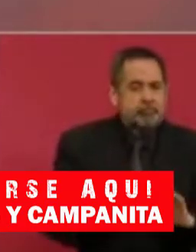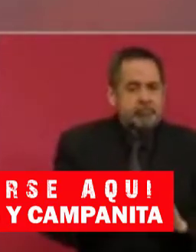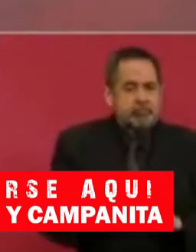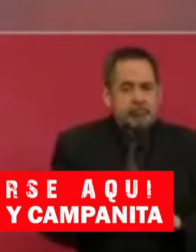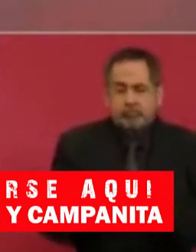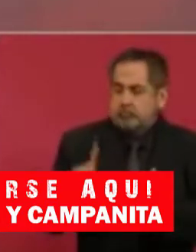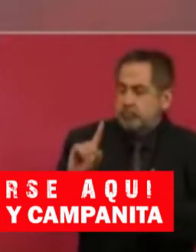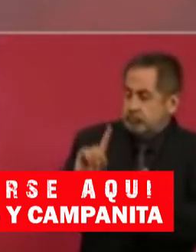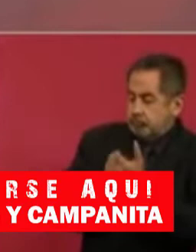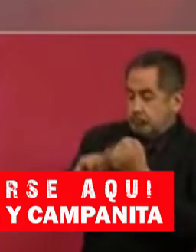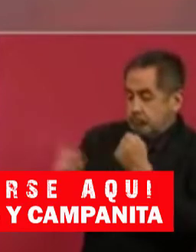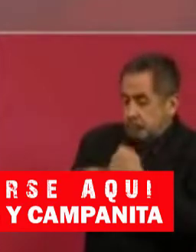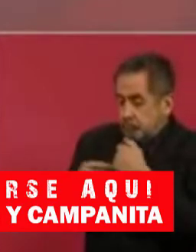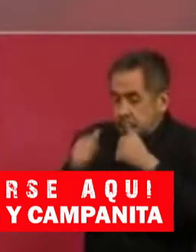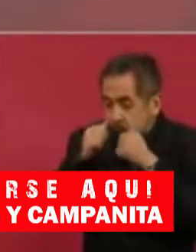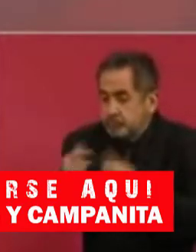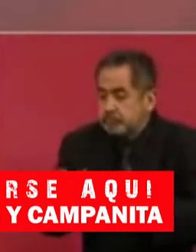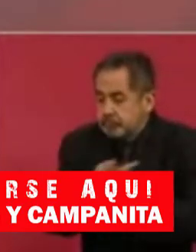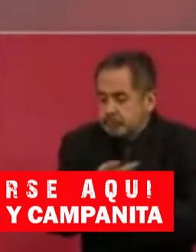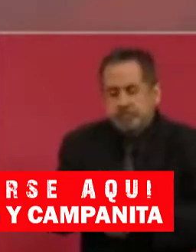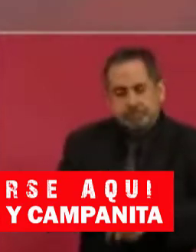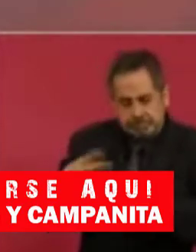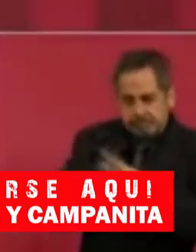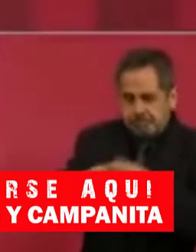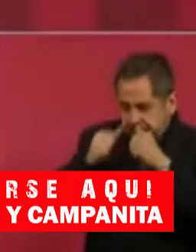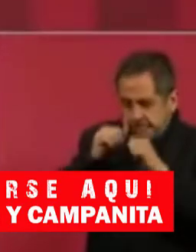atender las causas que originan la violencia,